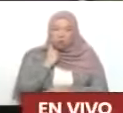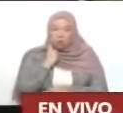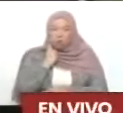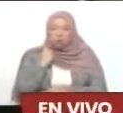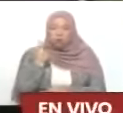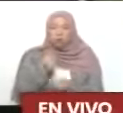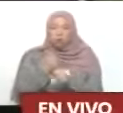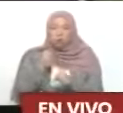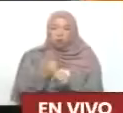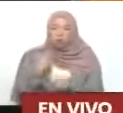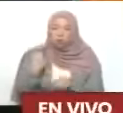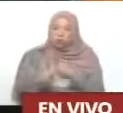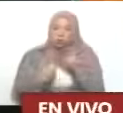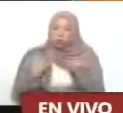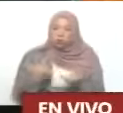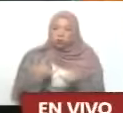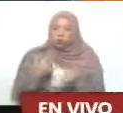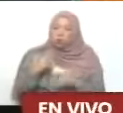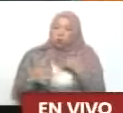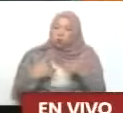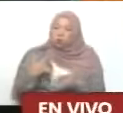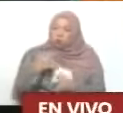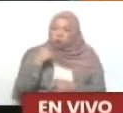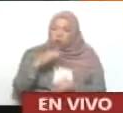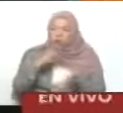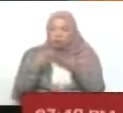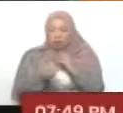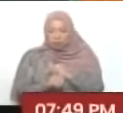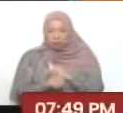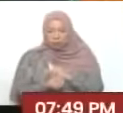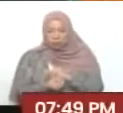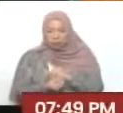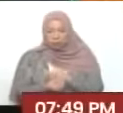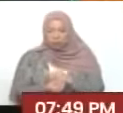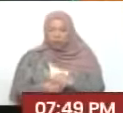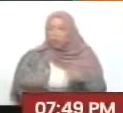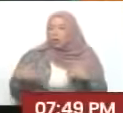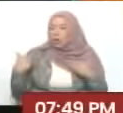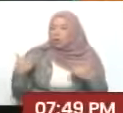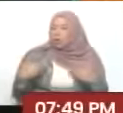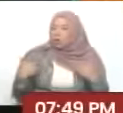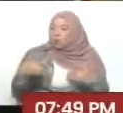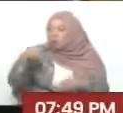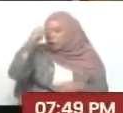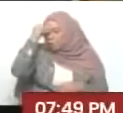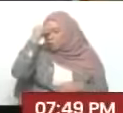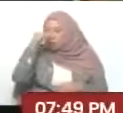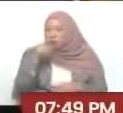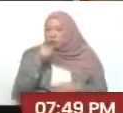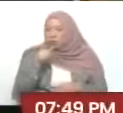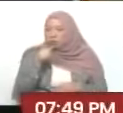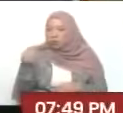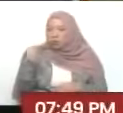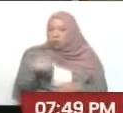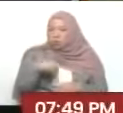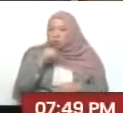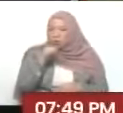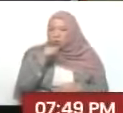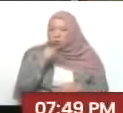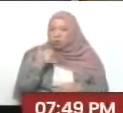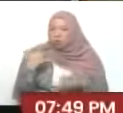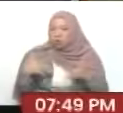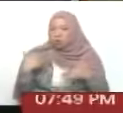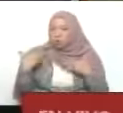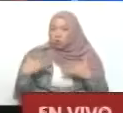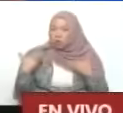Ítaca lo que te ha brindado es la posibilidad de que hagas el camino. Yo creo que la alegría, que aquí aprendí la frase, somos mayoría, somos